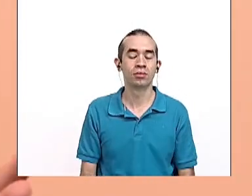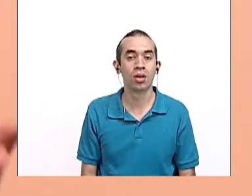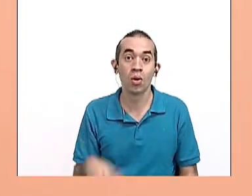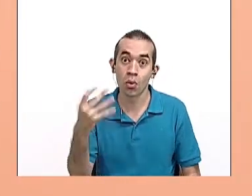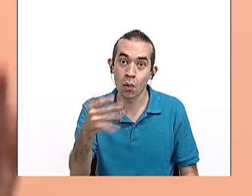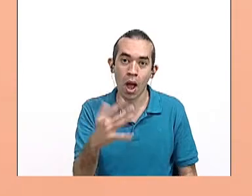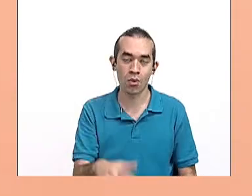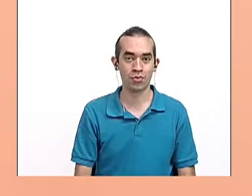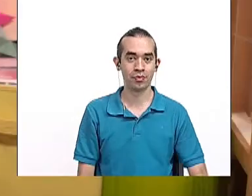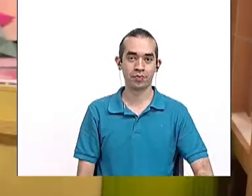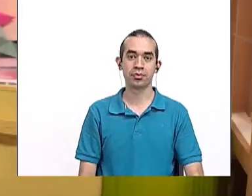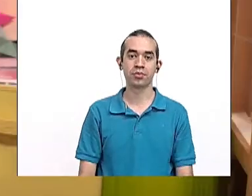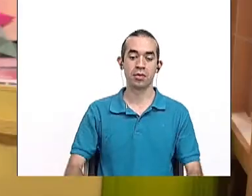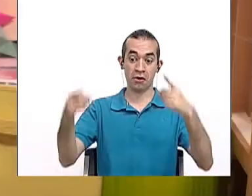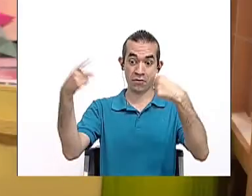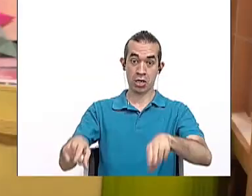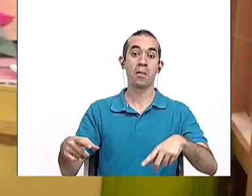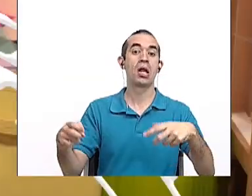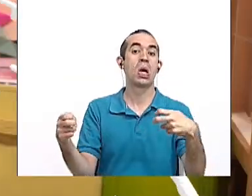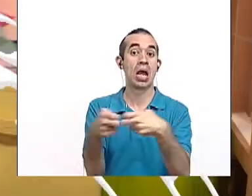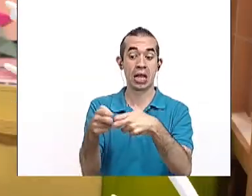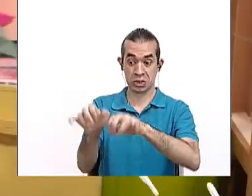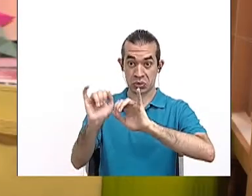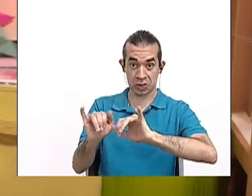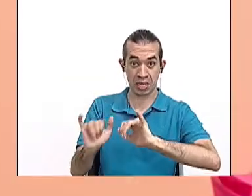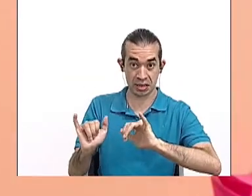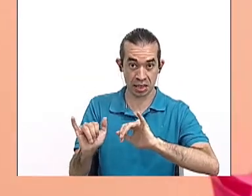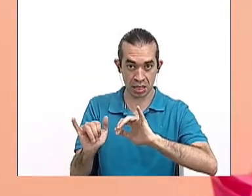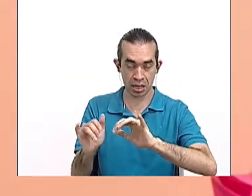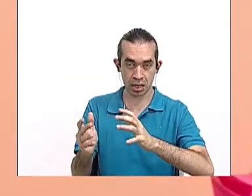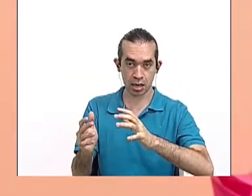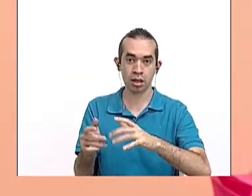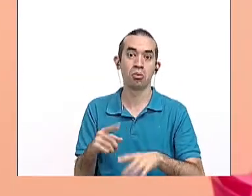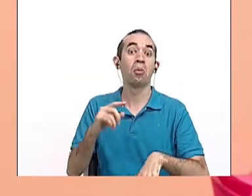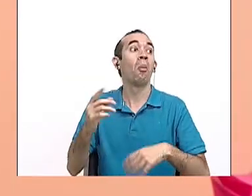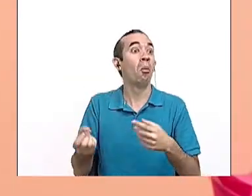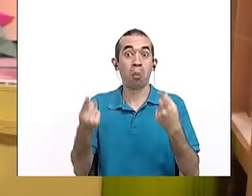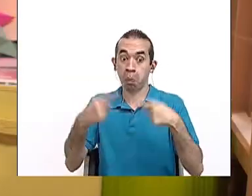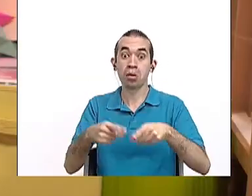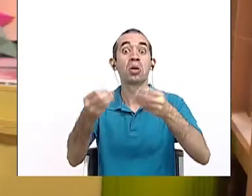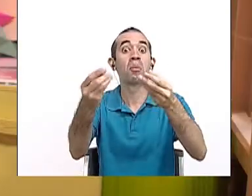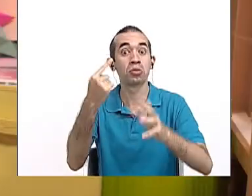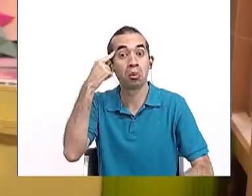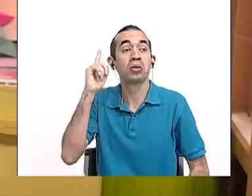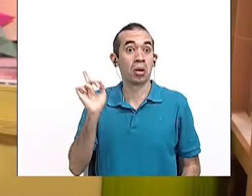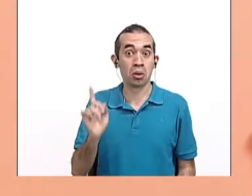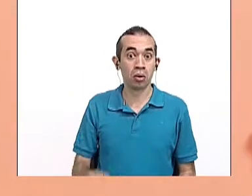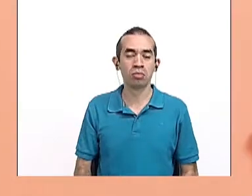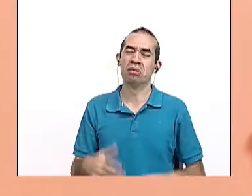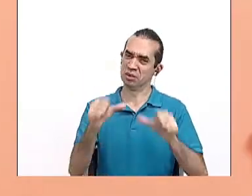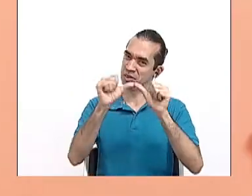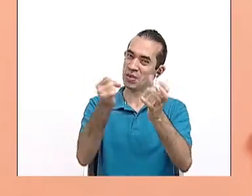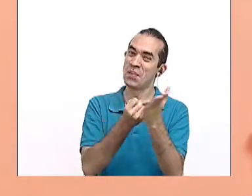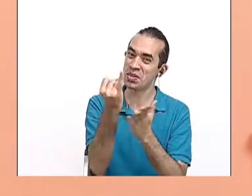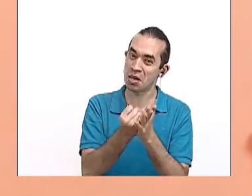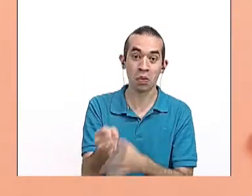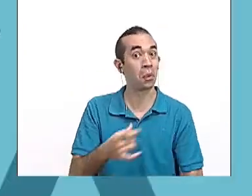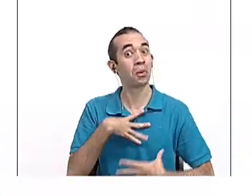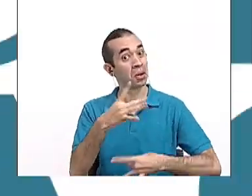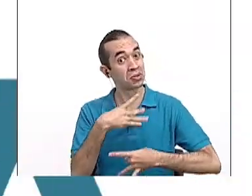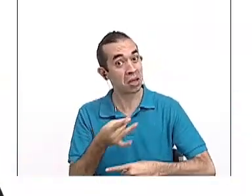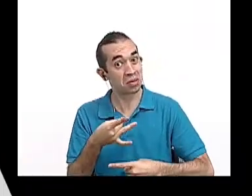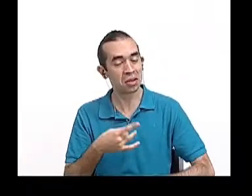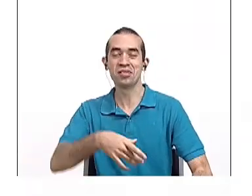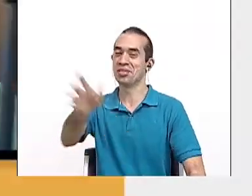fenómeno como la electroestática es más común de lo que uno piensa. Bueno, sigamos investigando. ¡Qué curioso! ¡Chao!